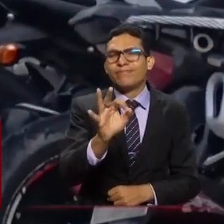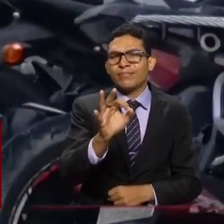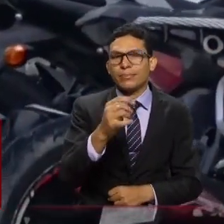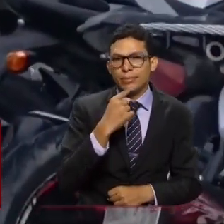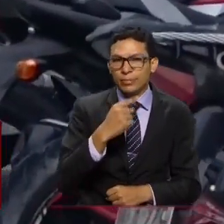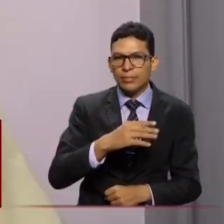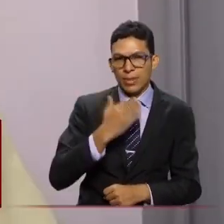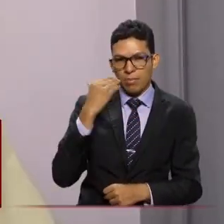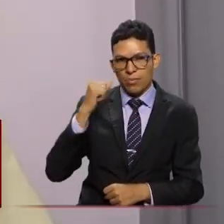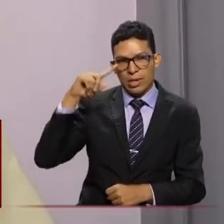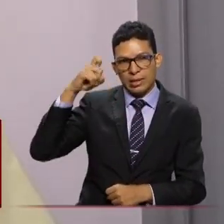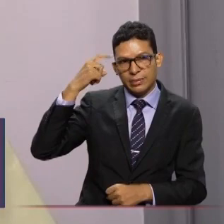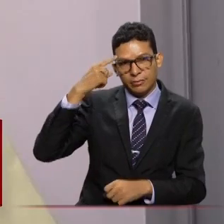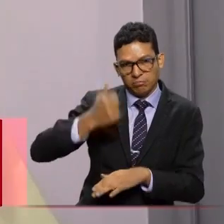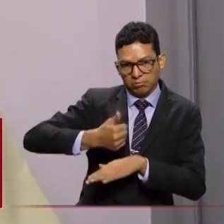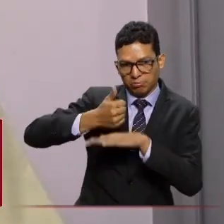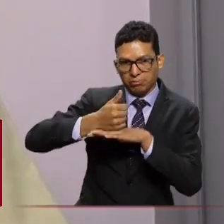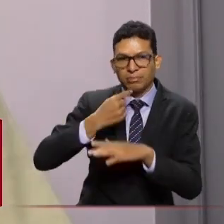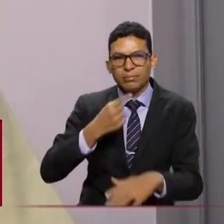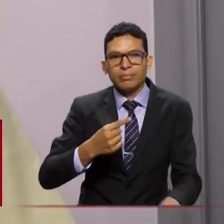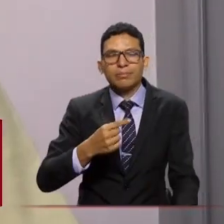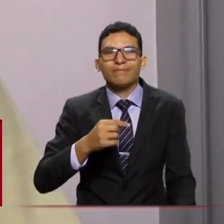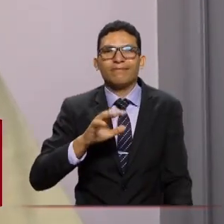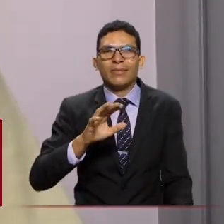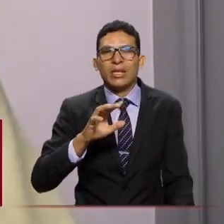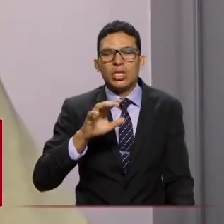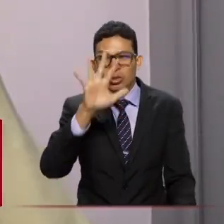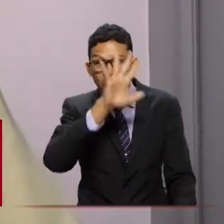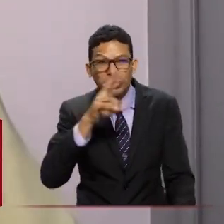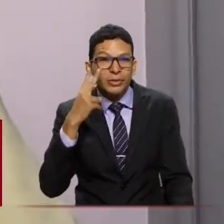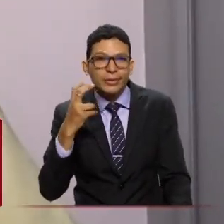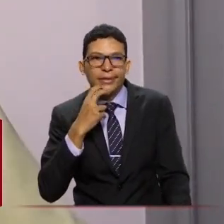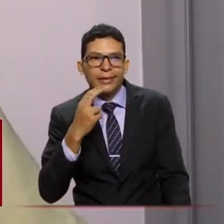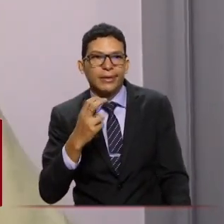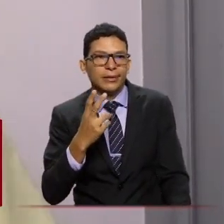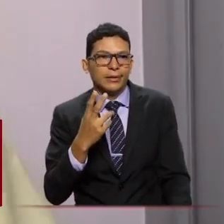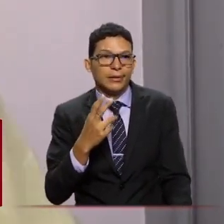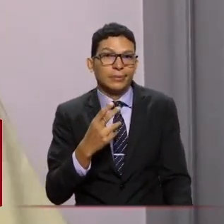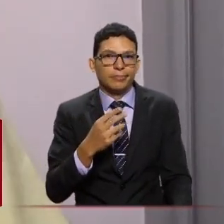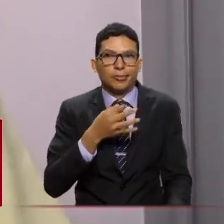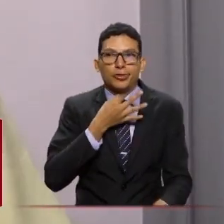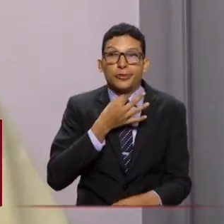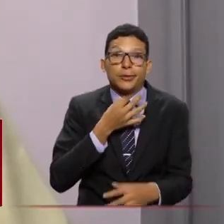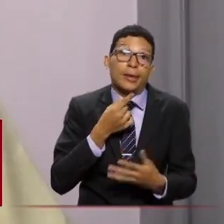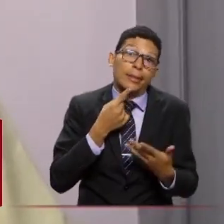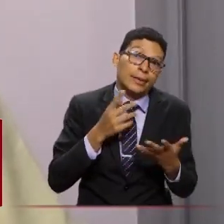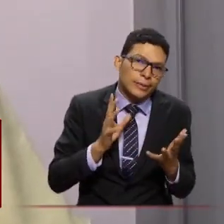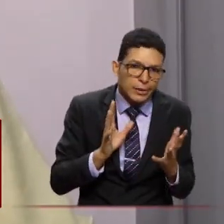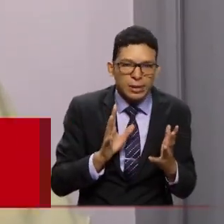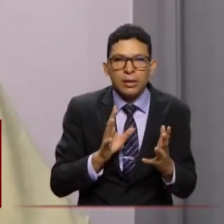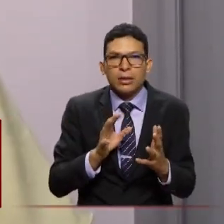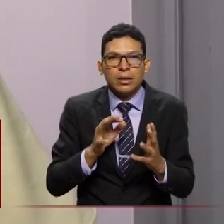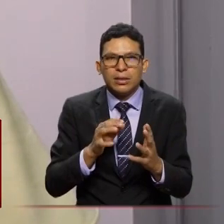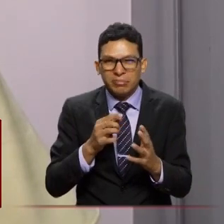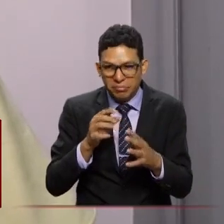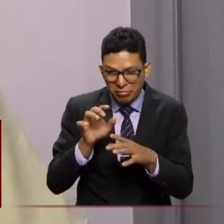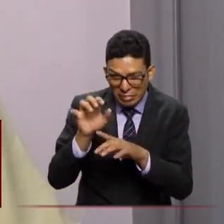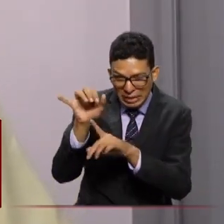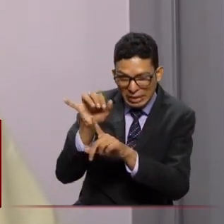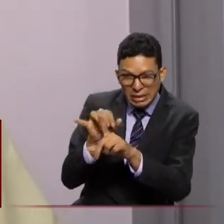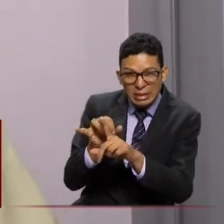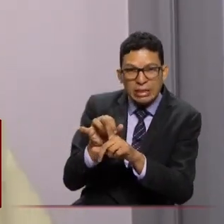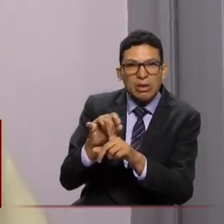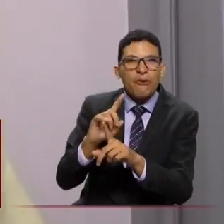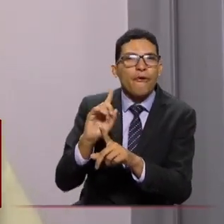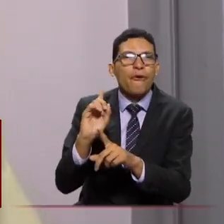Chocó para hacer o comentarios, o en este caso, pues, comedia, eso se puede entender como comedia, o procesos de comunicación